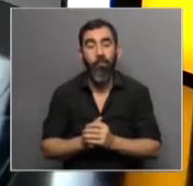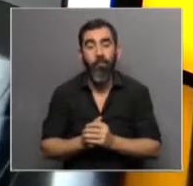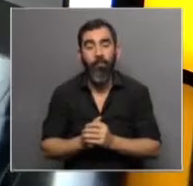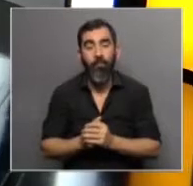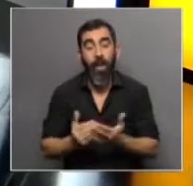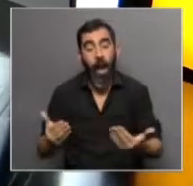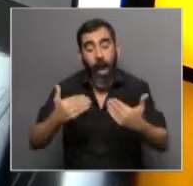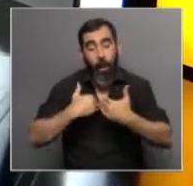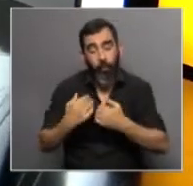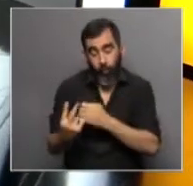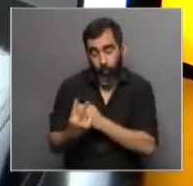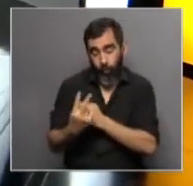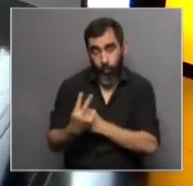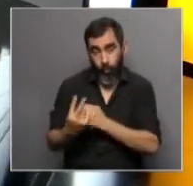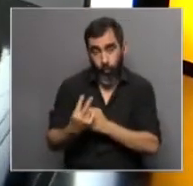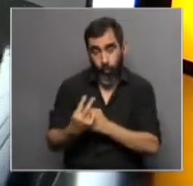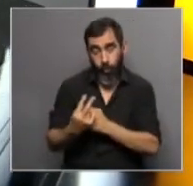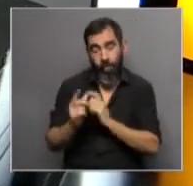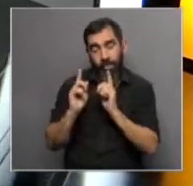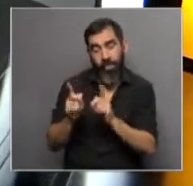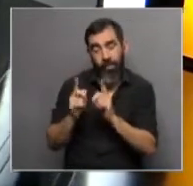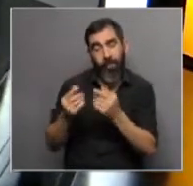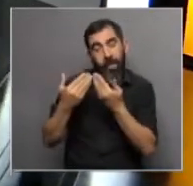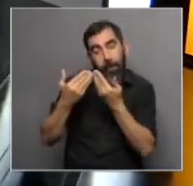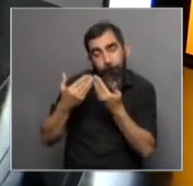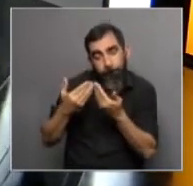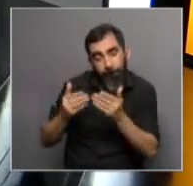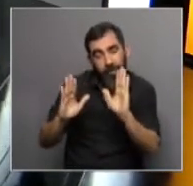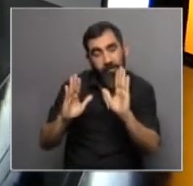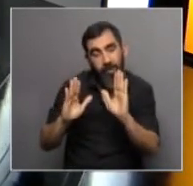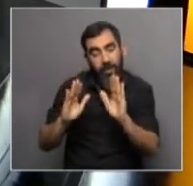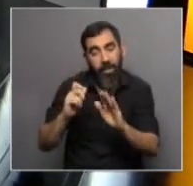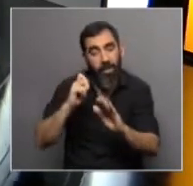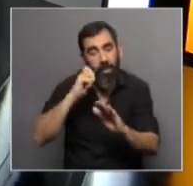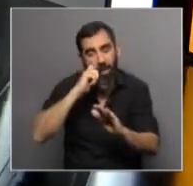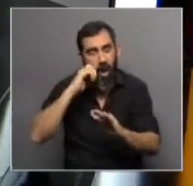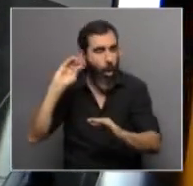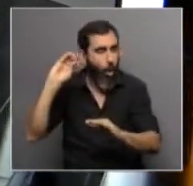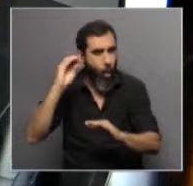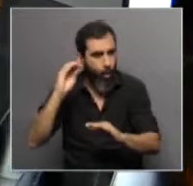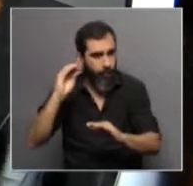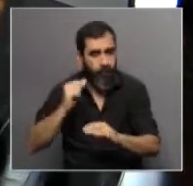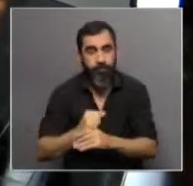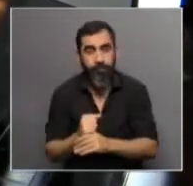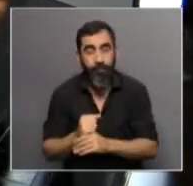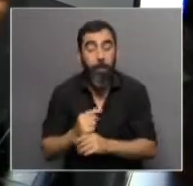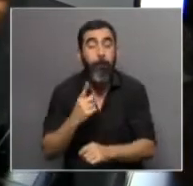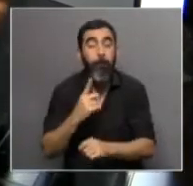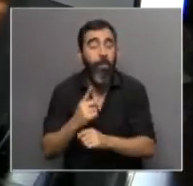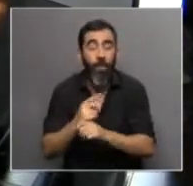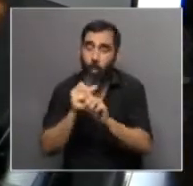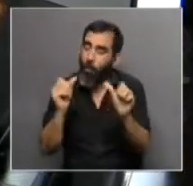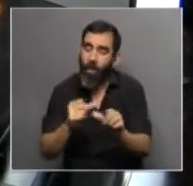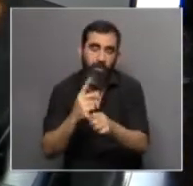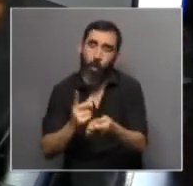El autoexamen, además, se debería de comenzar a hacer en edades tempranas. Primero, para